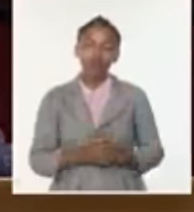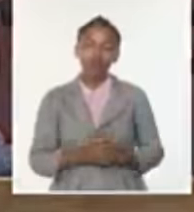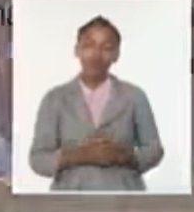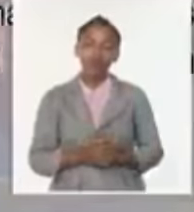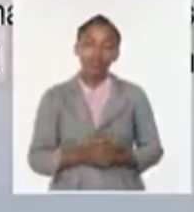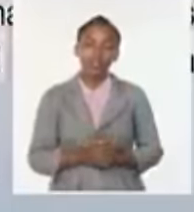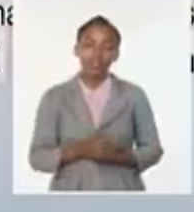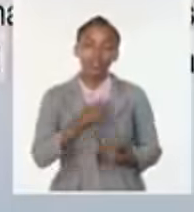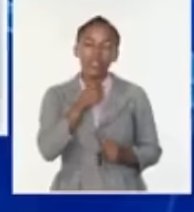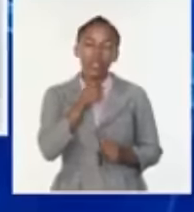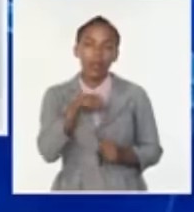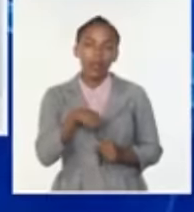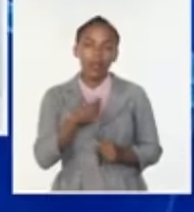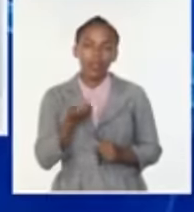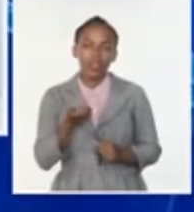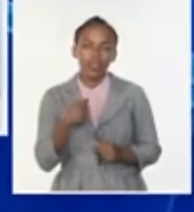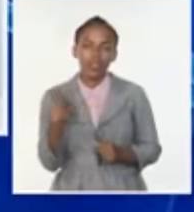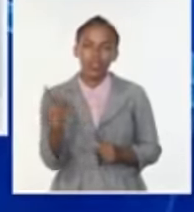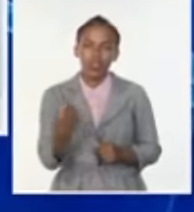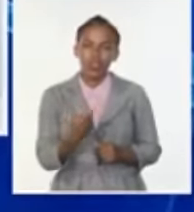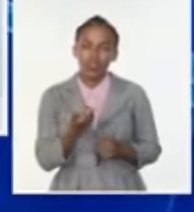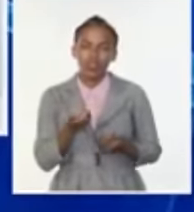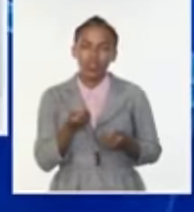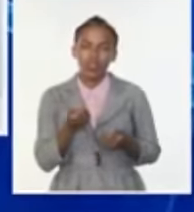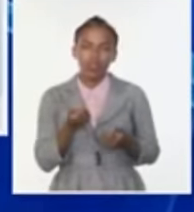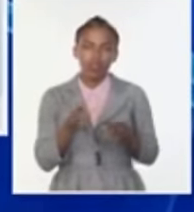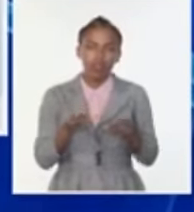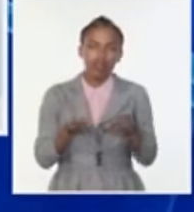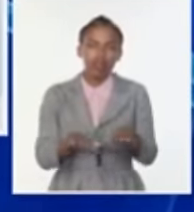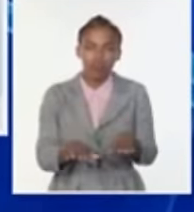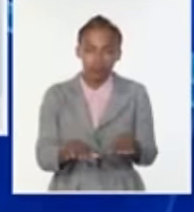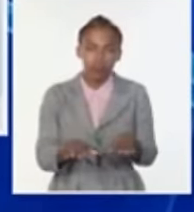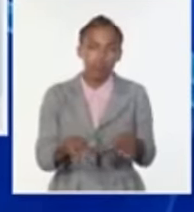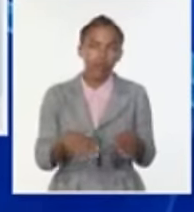es un paso atrás, no estamos dando un paso atrás.